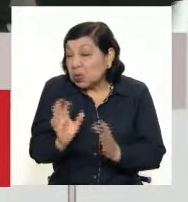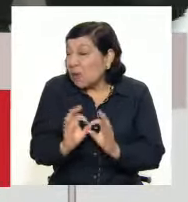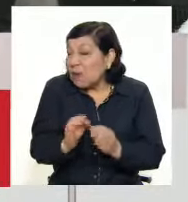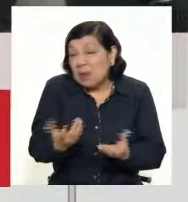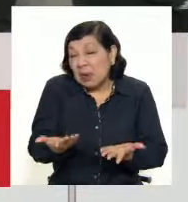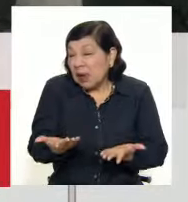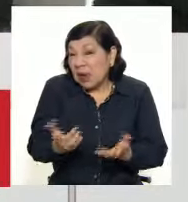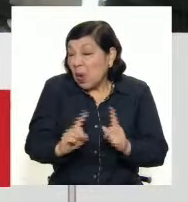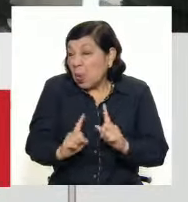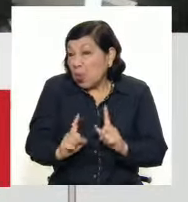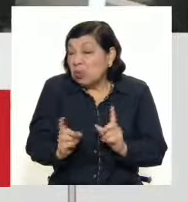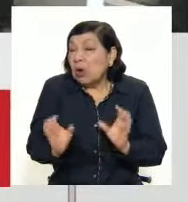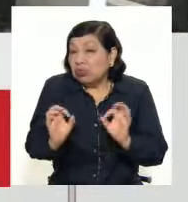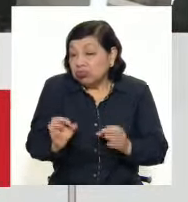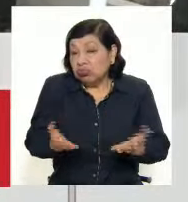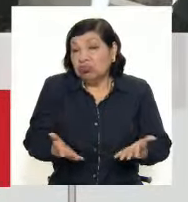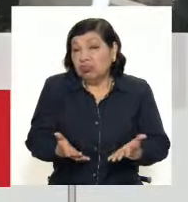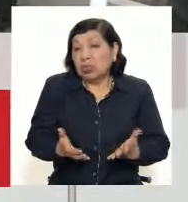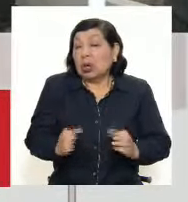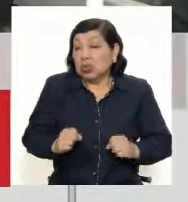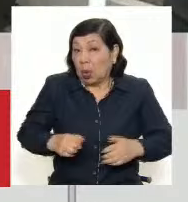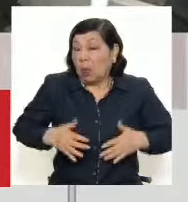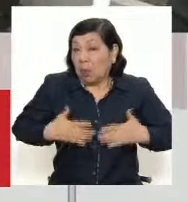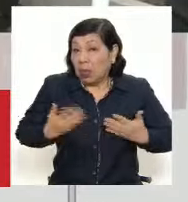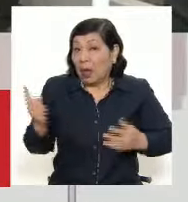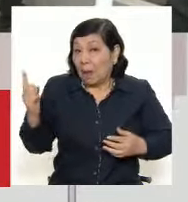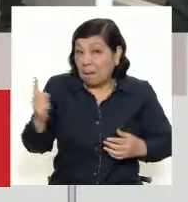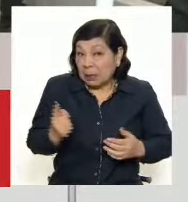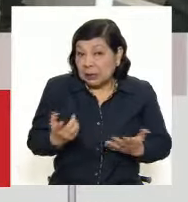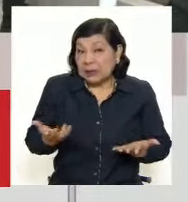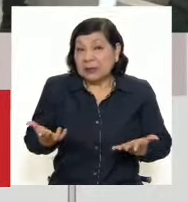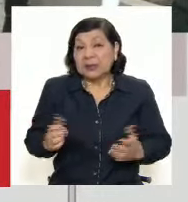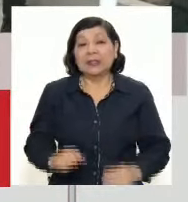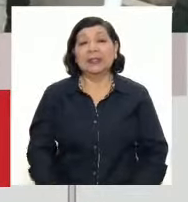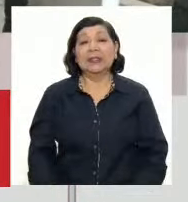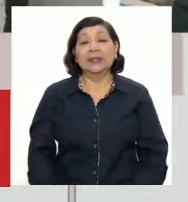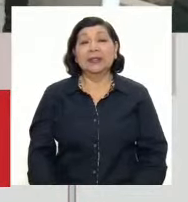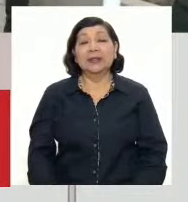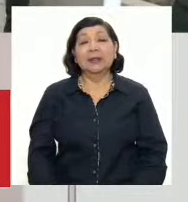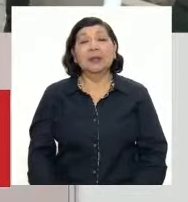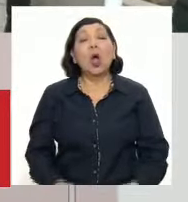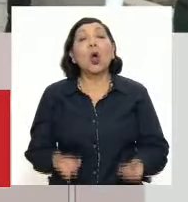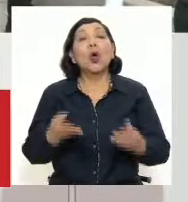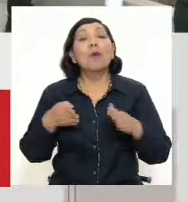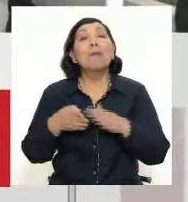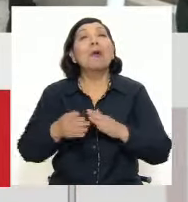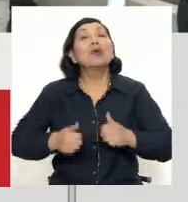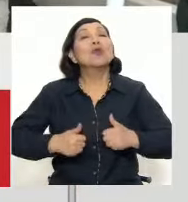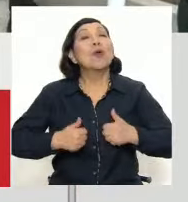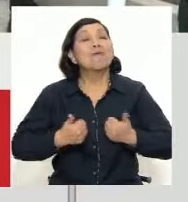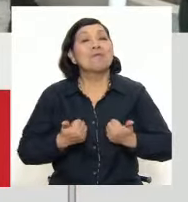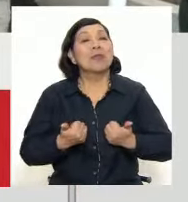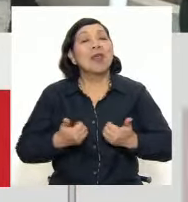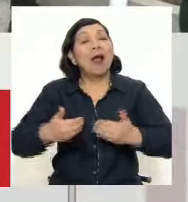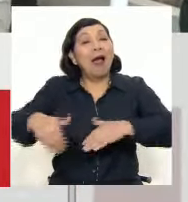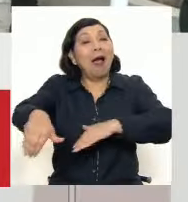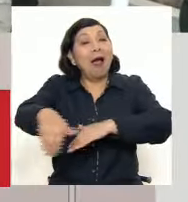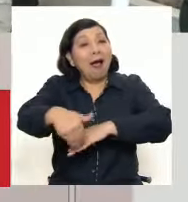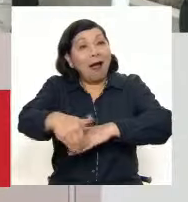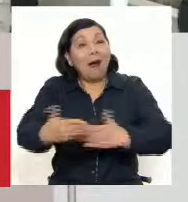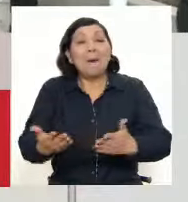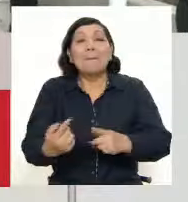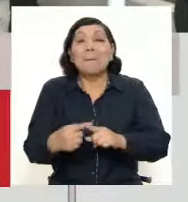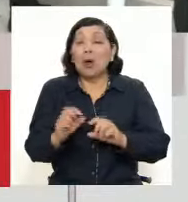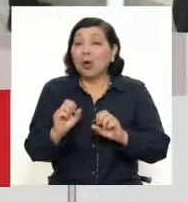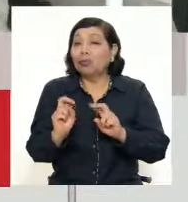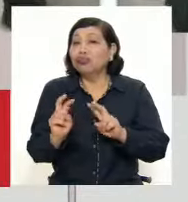familiar, o también hay una convicción de poder estar presentes y las vías de acceso también, las avenidas